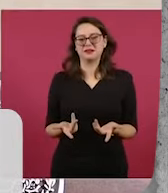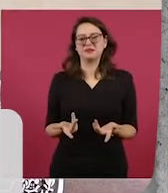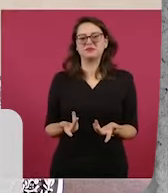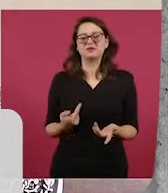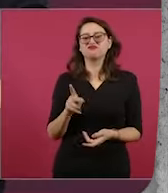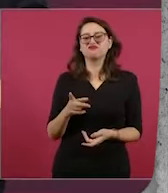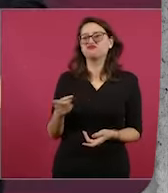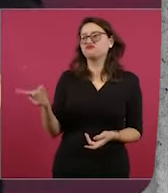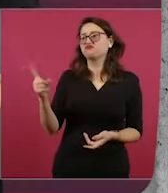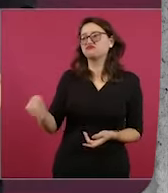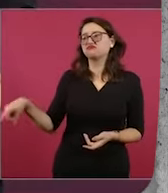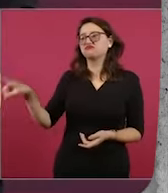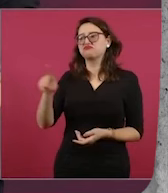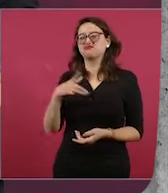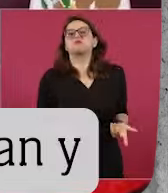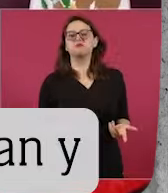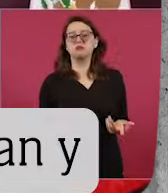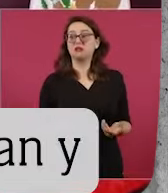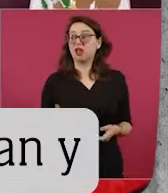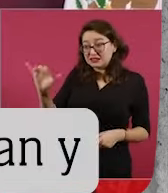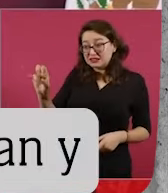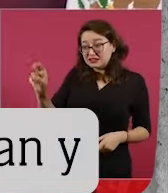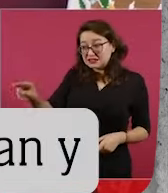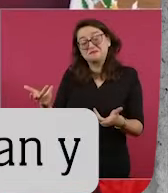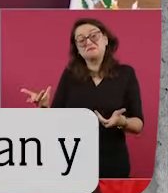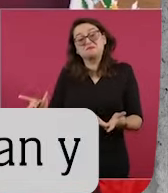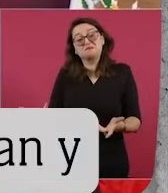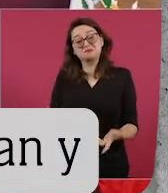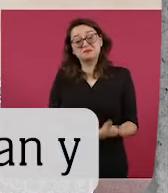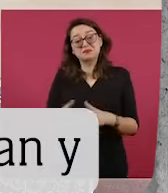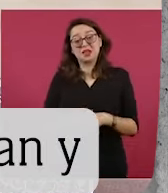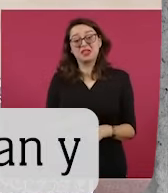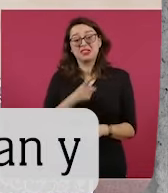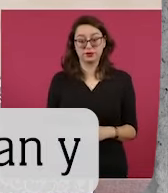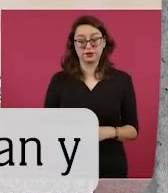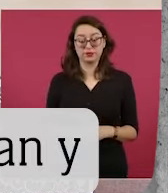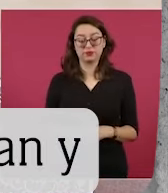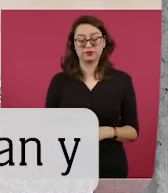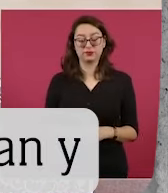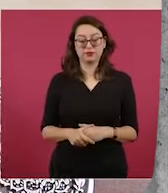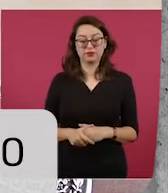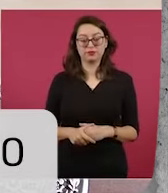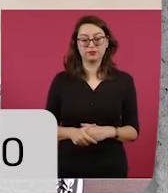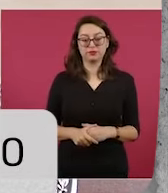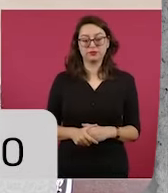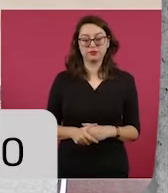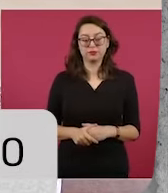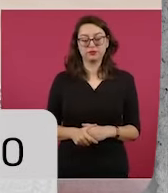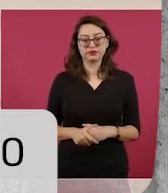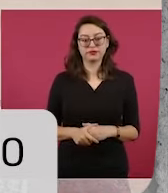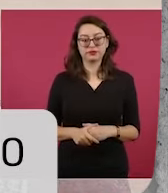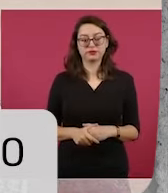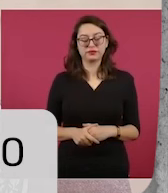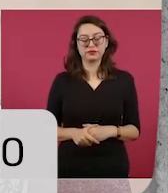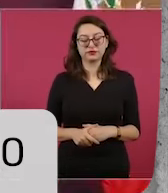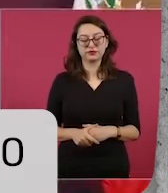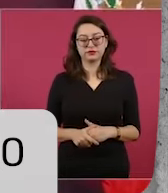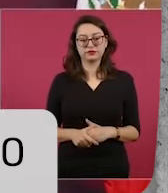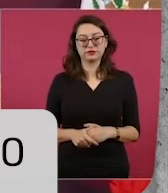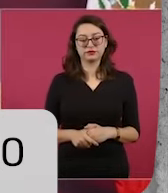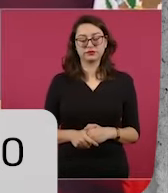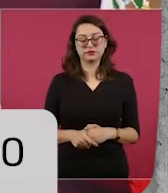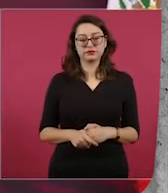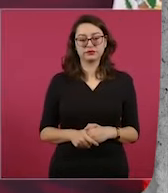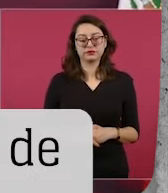sienten protegidos por la oligarquía. Ojalá y ellos recapacitaran. Y no se trata de que